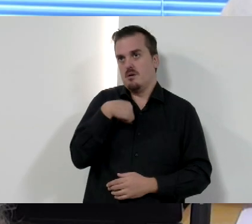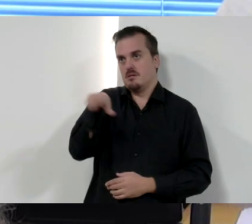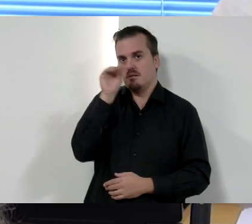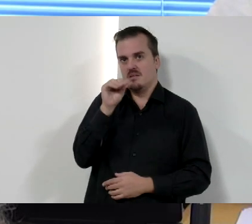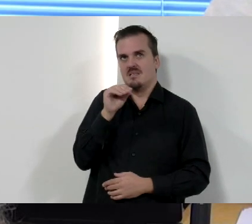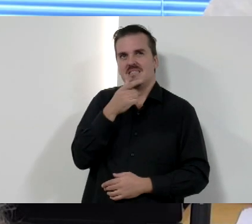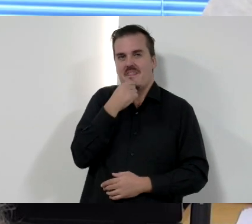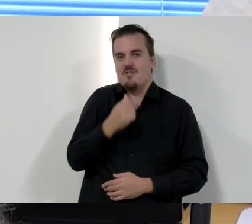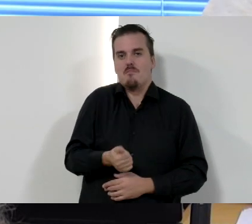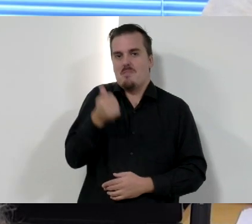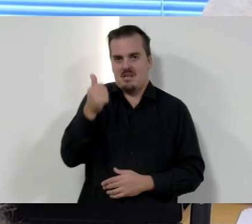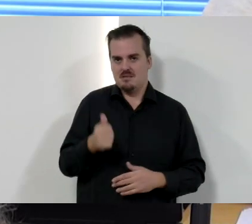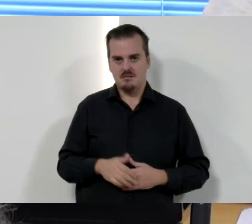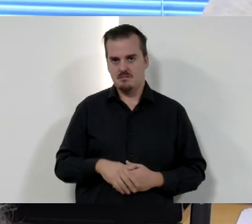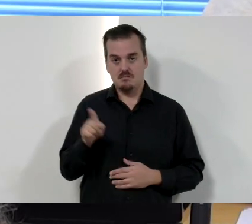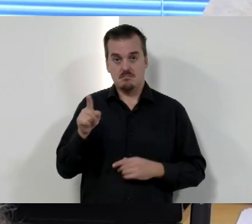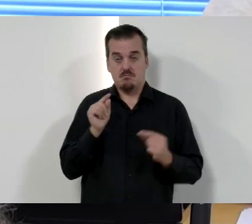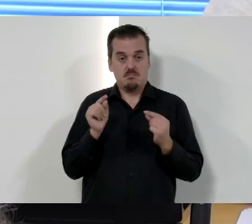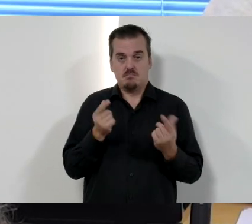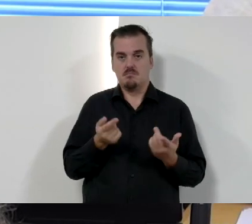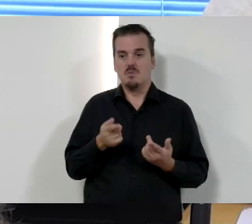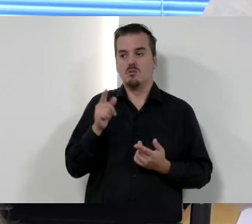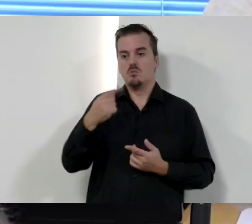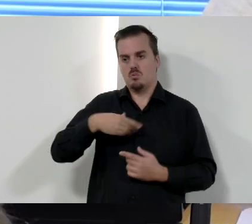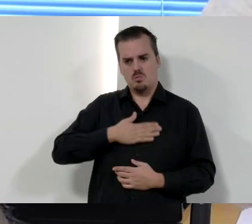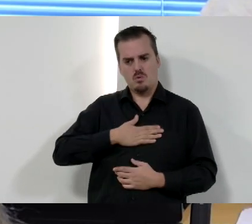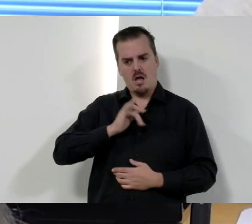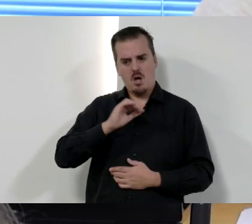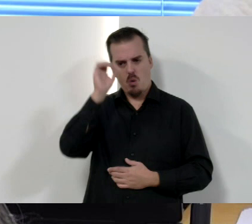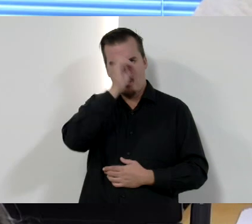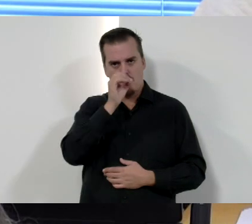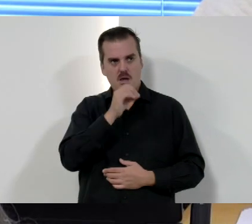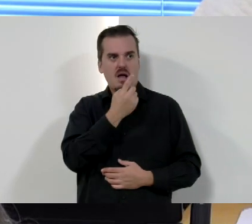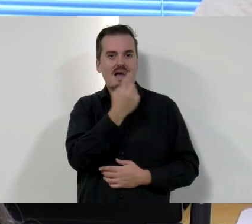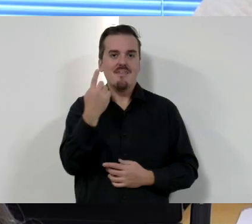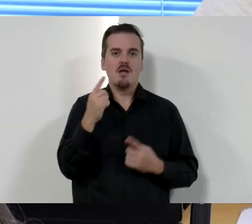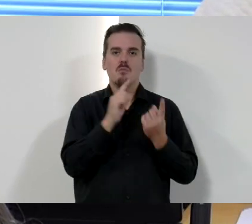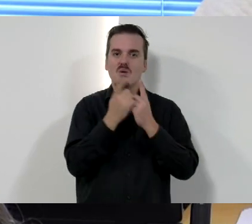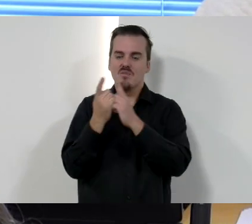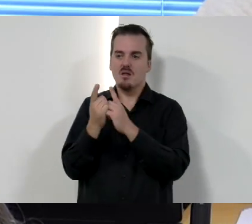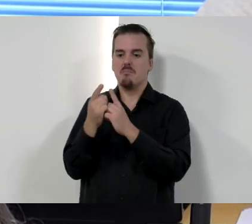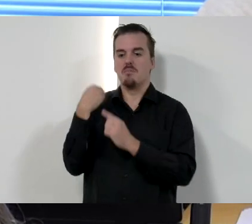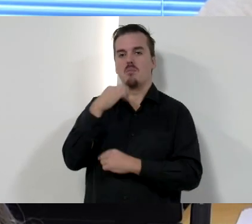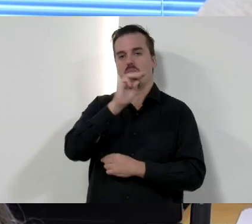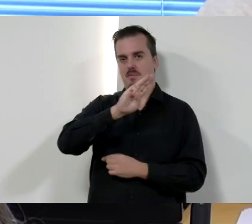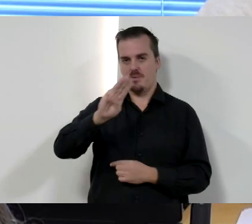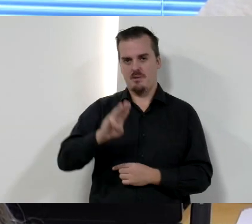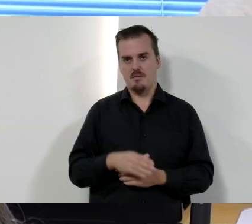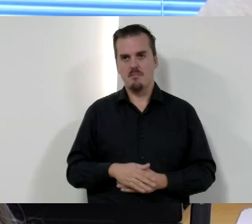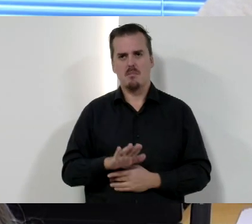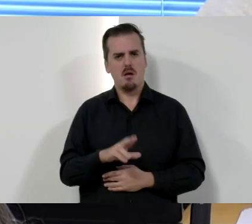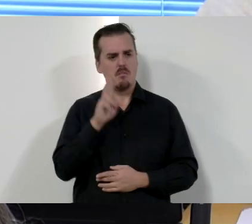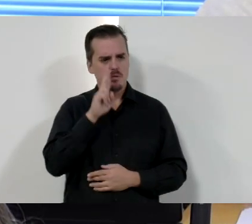Nosotros tenemos una opinión respecto a cada una de las modificaciones que propone el Partido Popular, pero vemos muchísimo